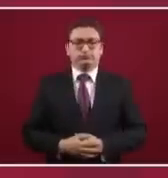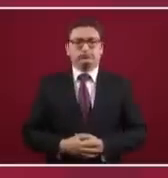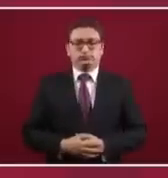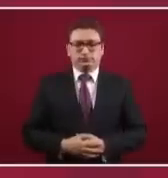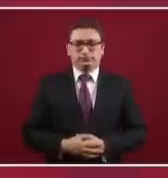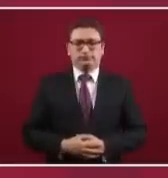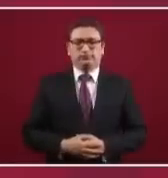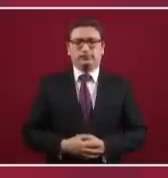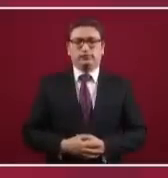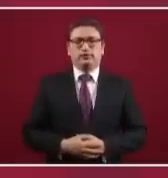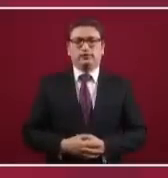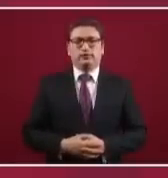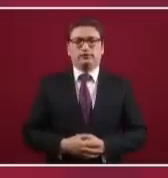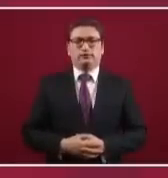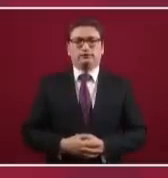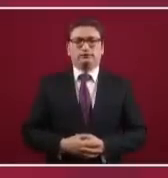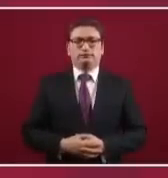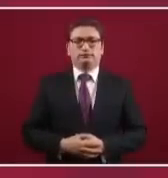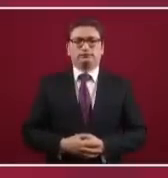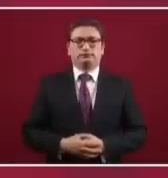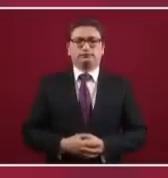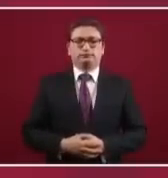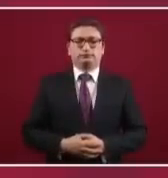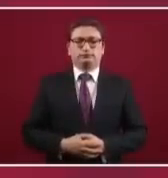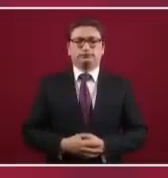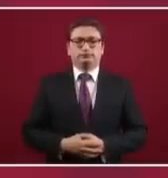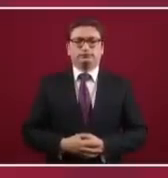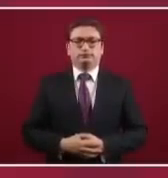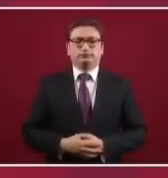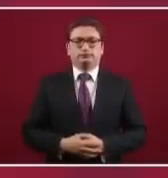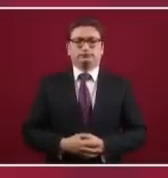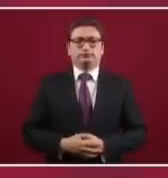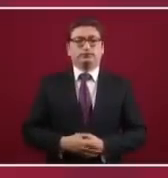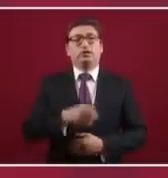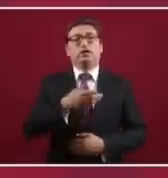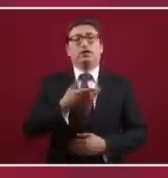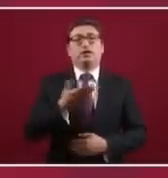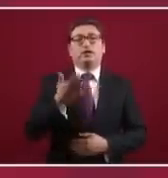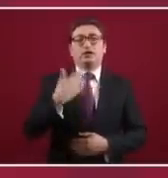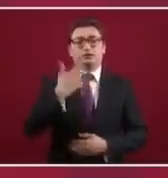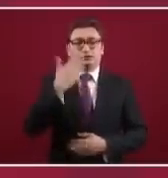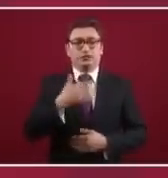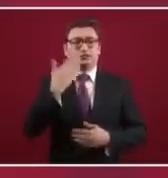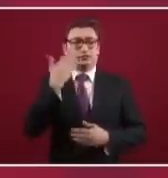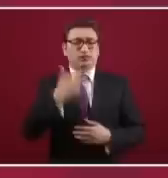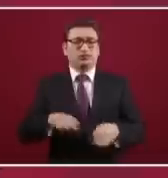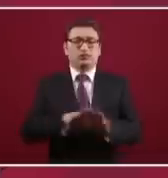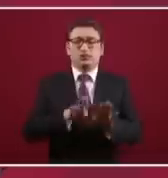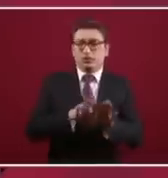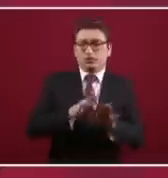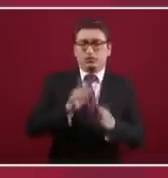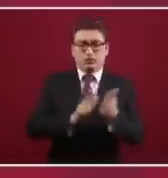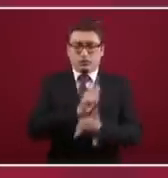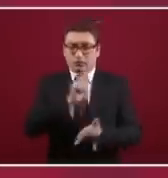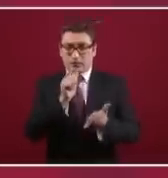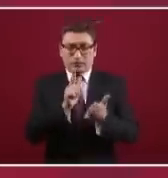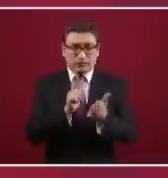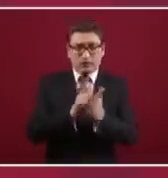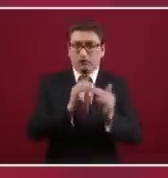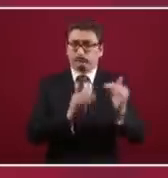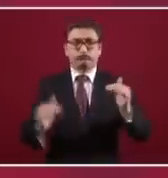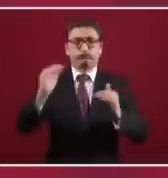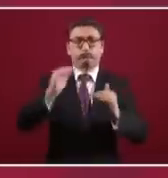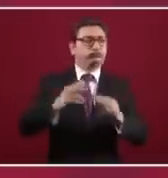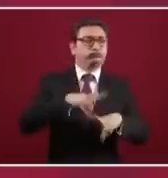aplicar la máxima de los liberales de que al margen de la ley nada y por encima de la ley nadie.